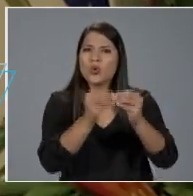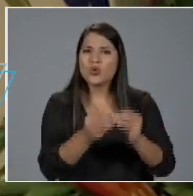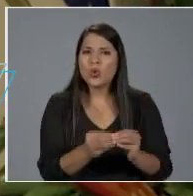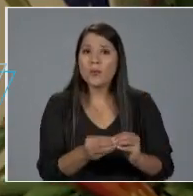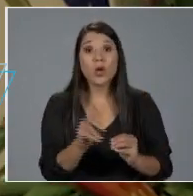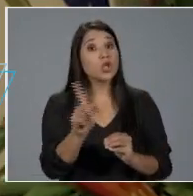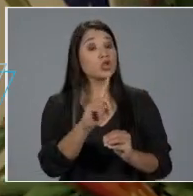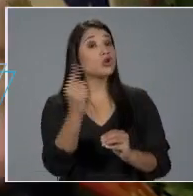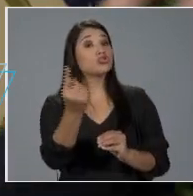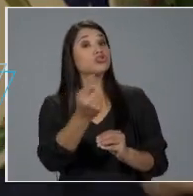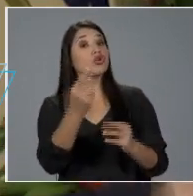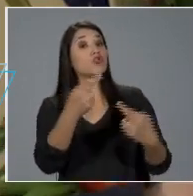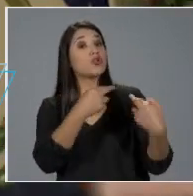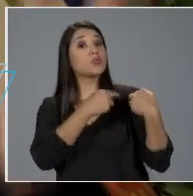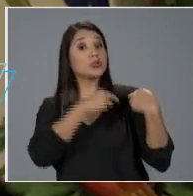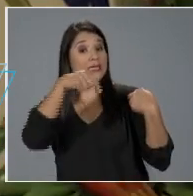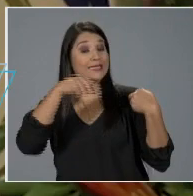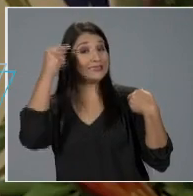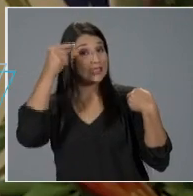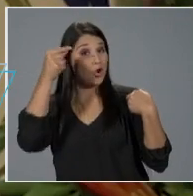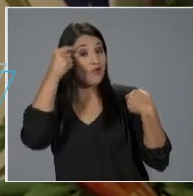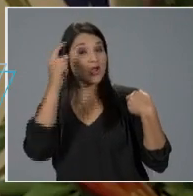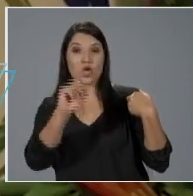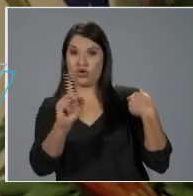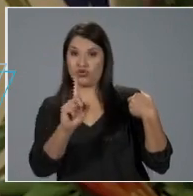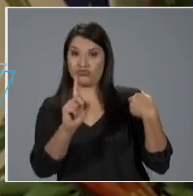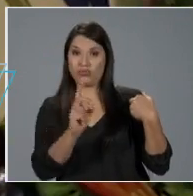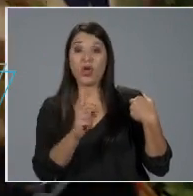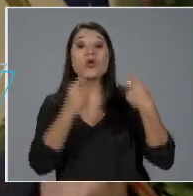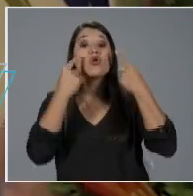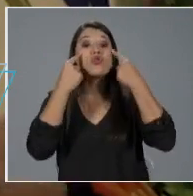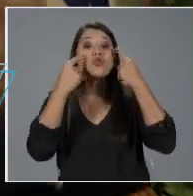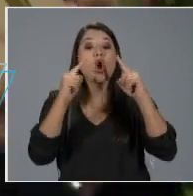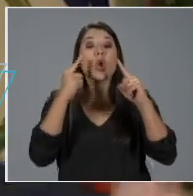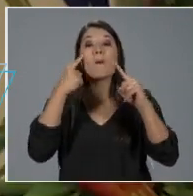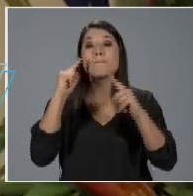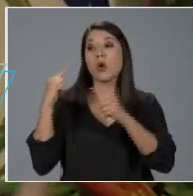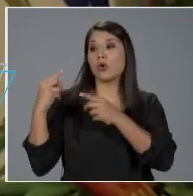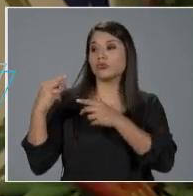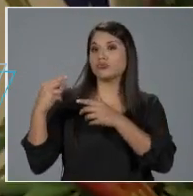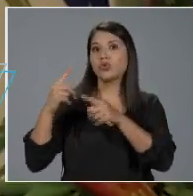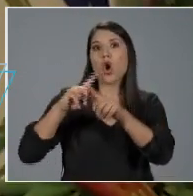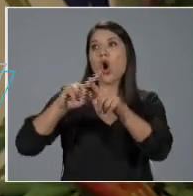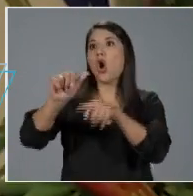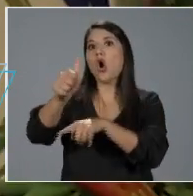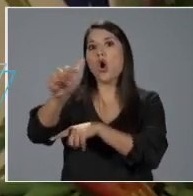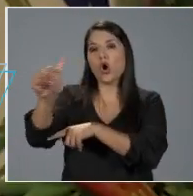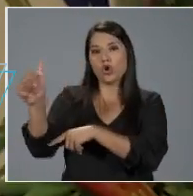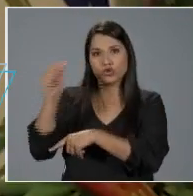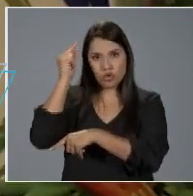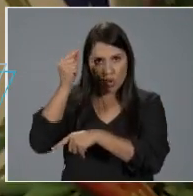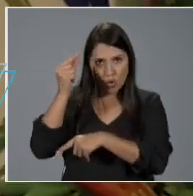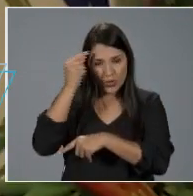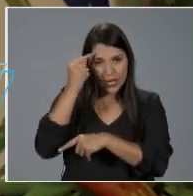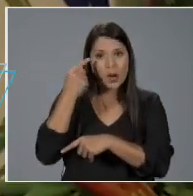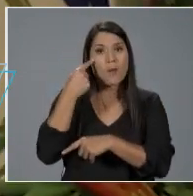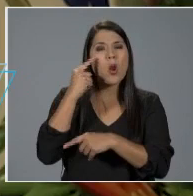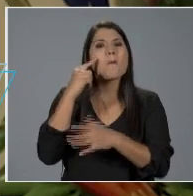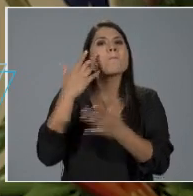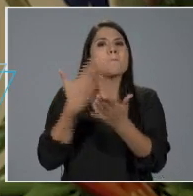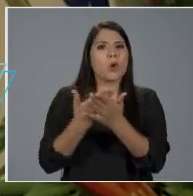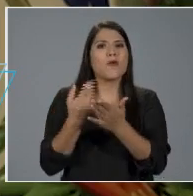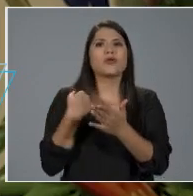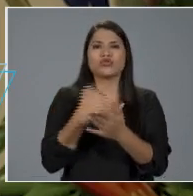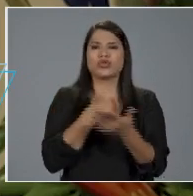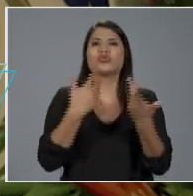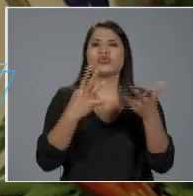esta administración, sino de la historia de Costa Rica, de pruebas que ya hemos rendido, de la cual hemos salido